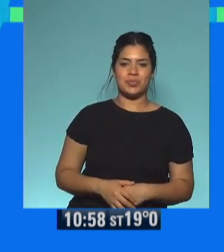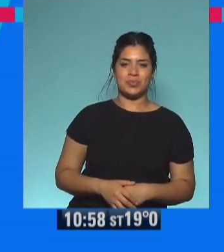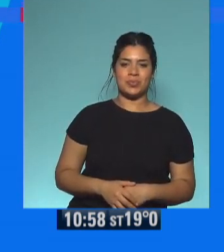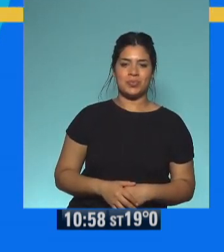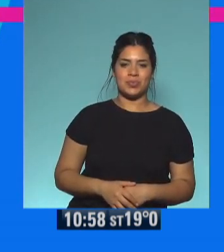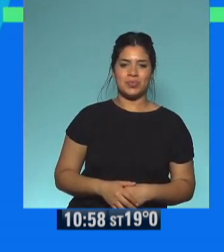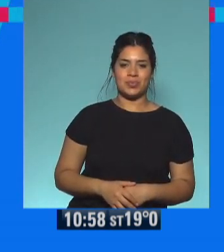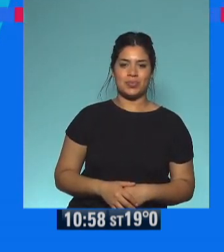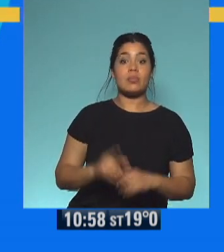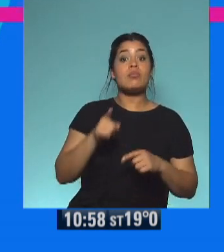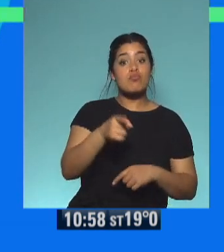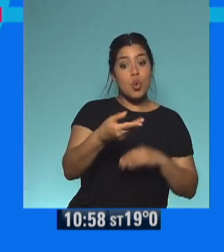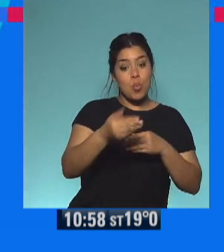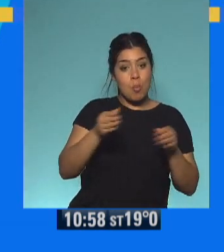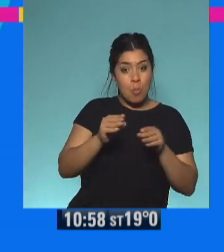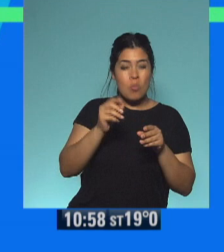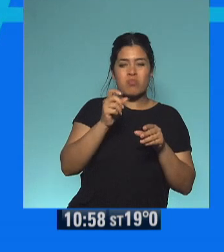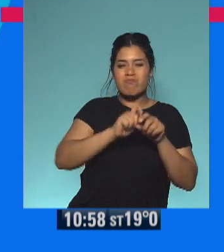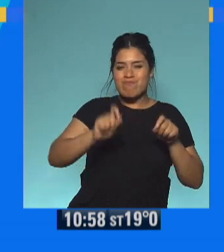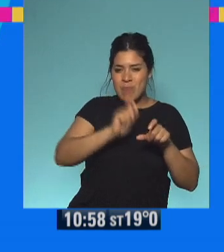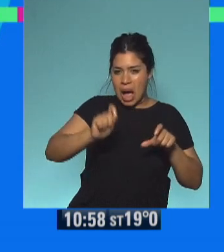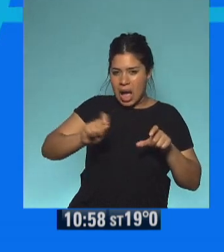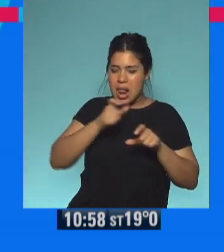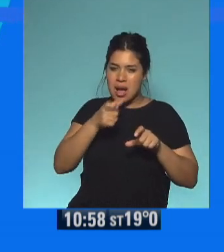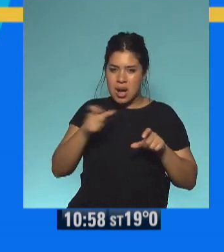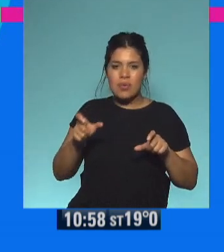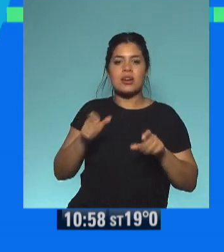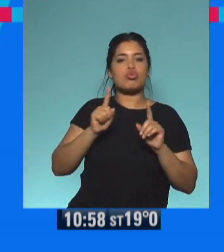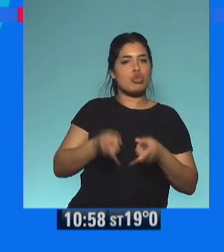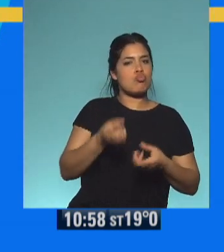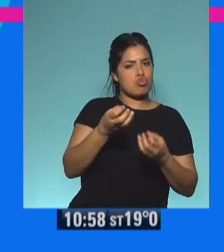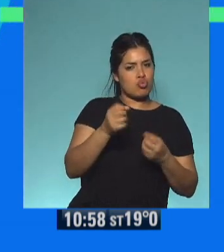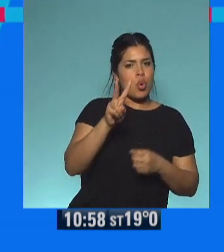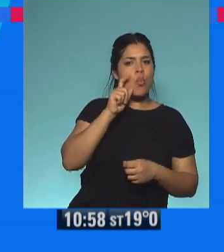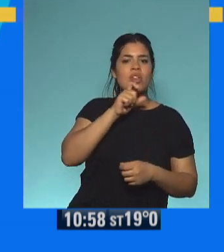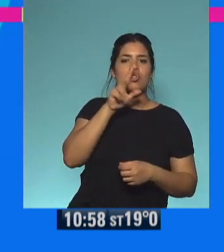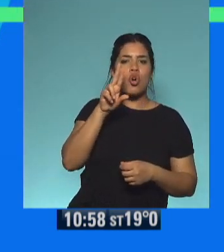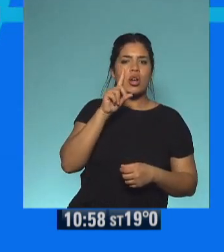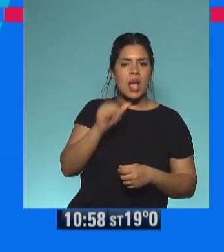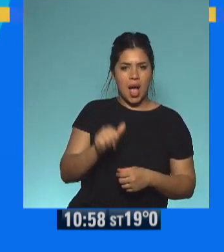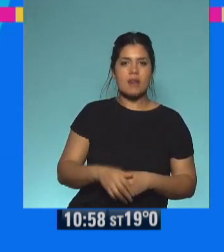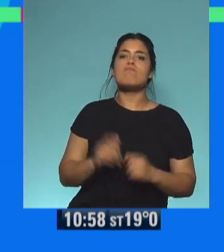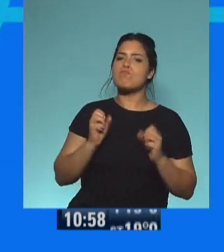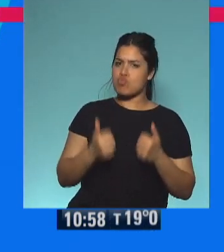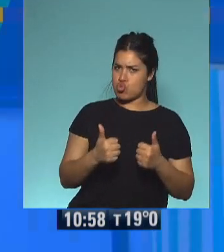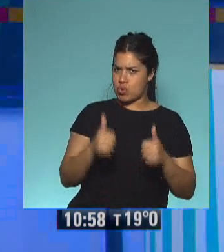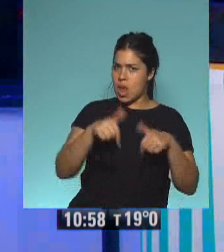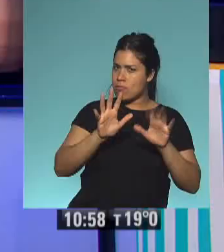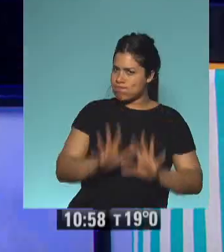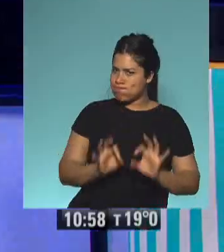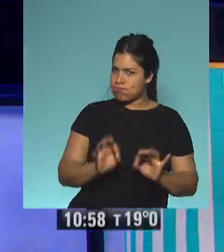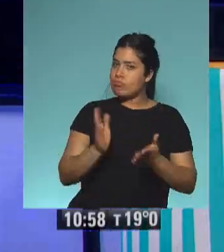también con su cofre de palabras, Victoria. ¡Qué bien, Vicky! Prepara esas palabras que ahora las vamos a revisar a